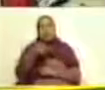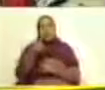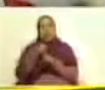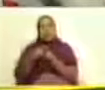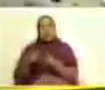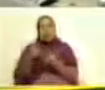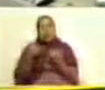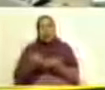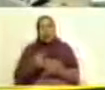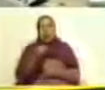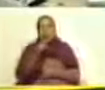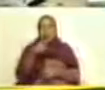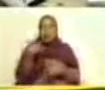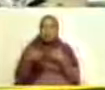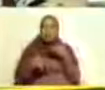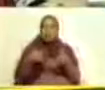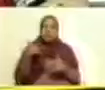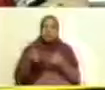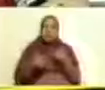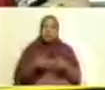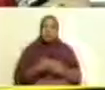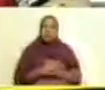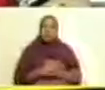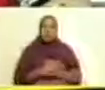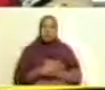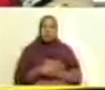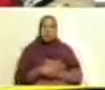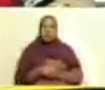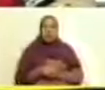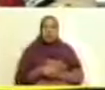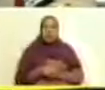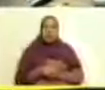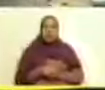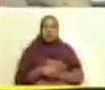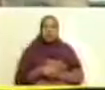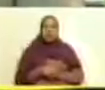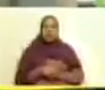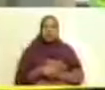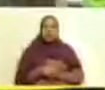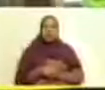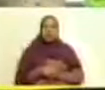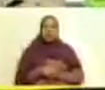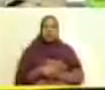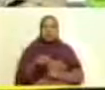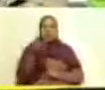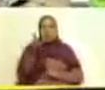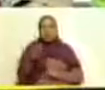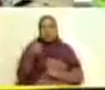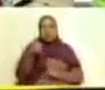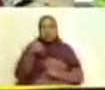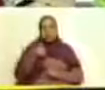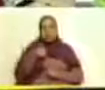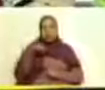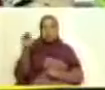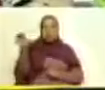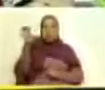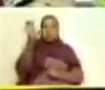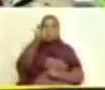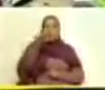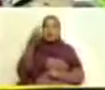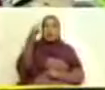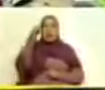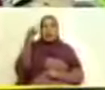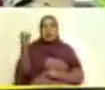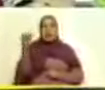otras áreas. Yo soy un inmigrante y aquí en